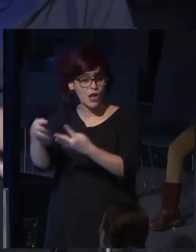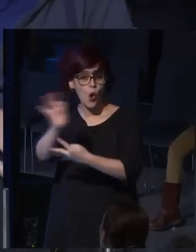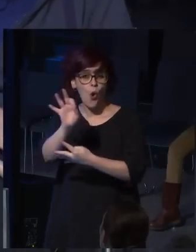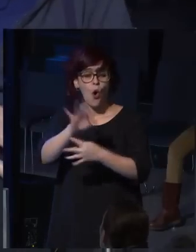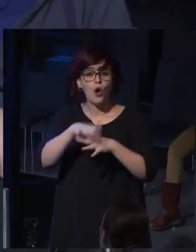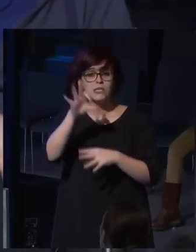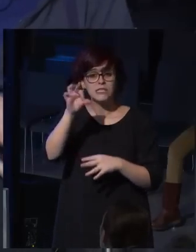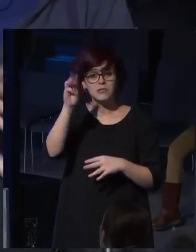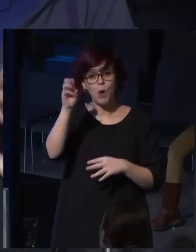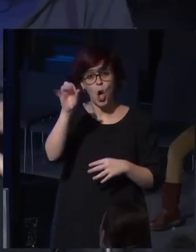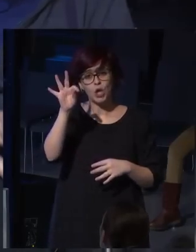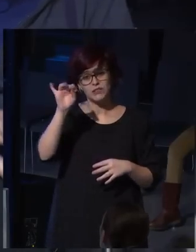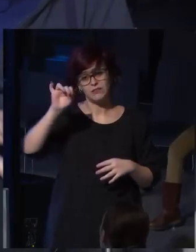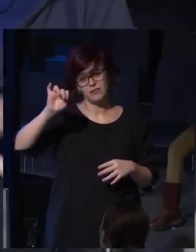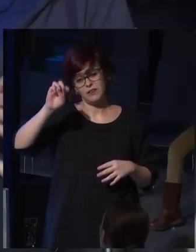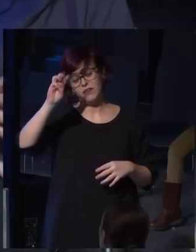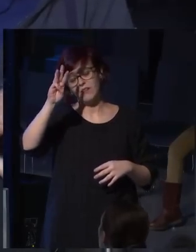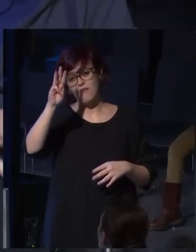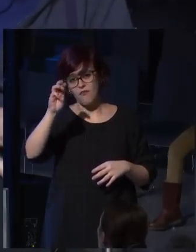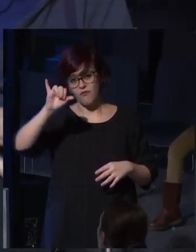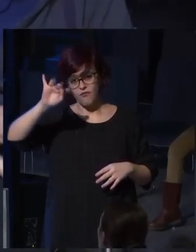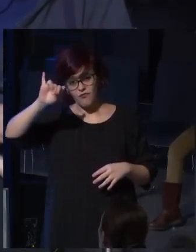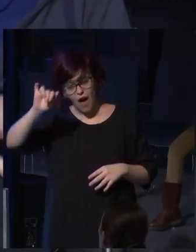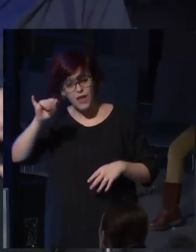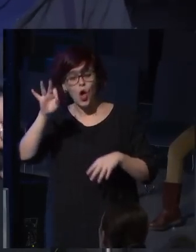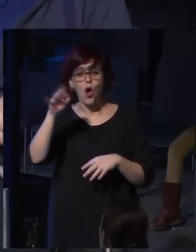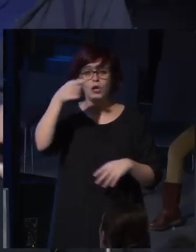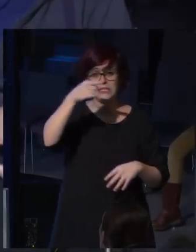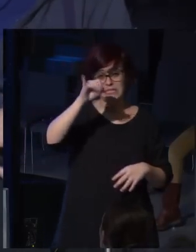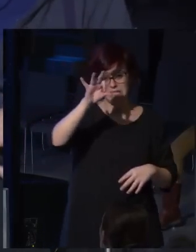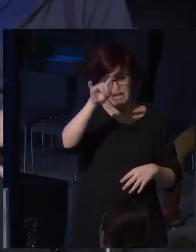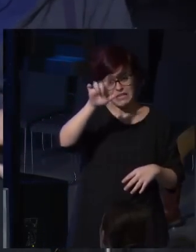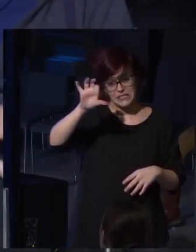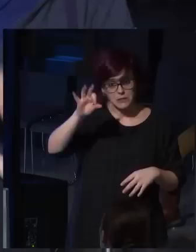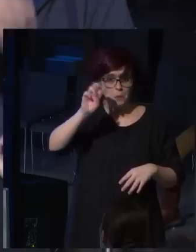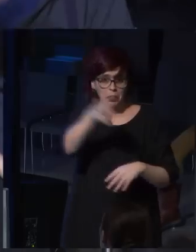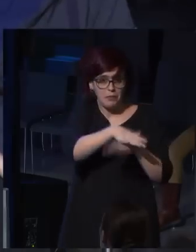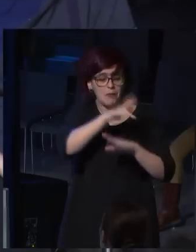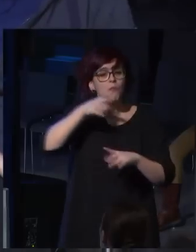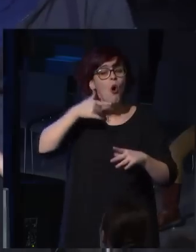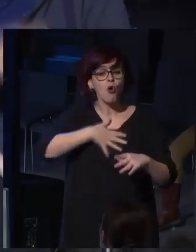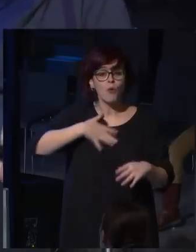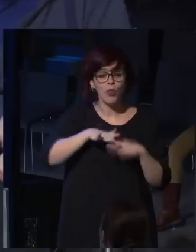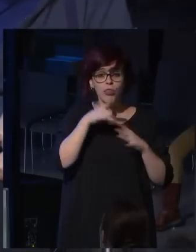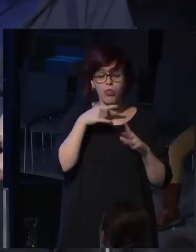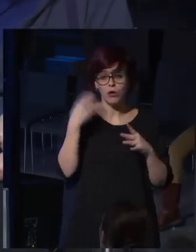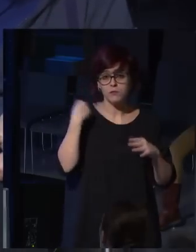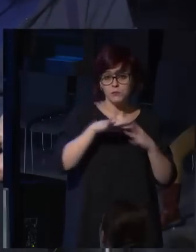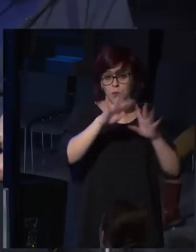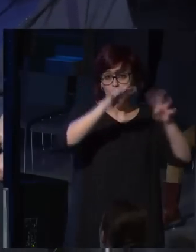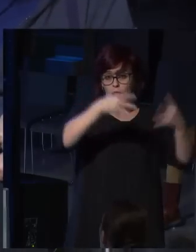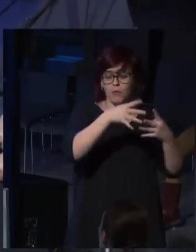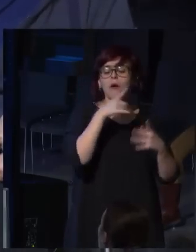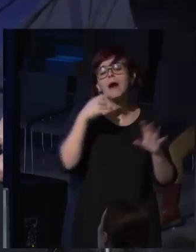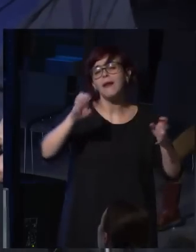o en Spotify o en Diesel o cualquier cosa de esas cosas, que es donde yo más escucho la música, pero por una cuestión de comodidad, ¿no? Porque la puedes poner en el baño, por ejemplo. ¿Qué